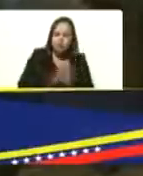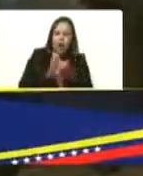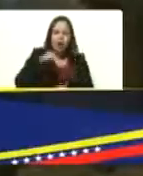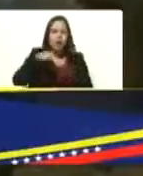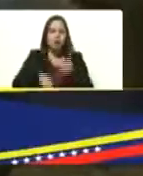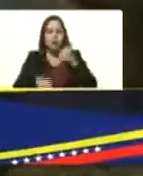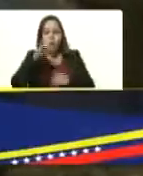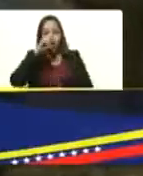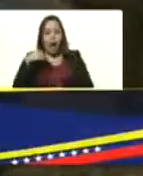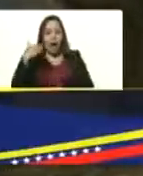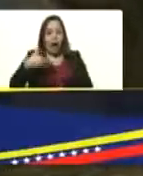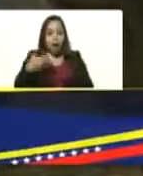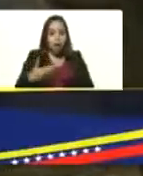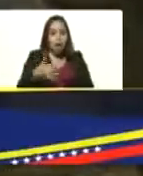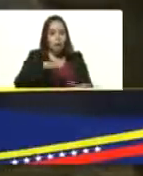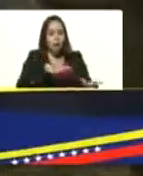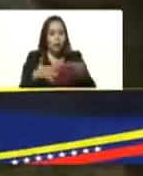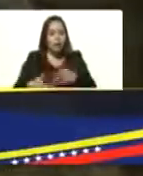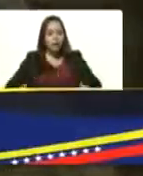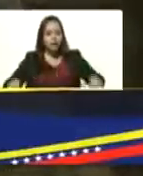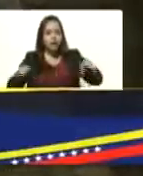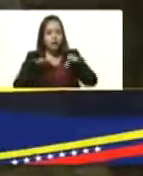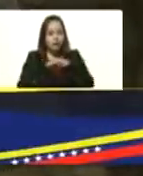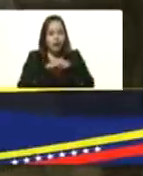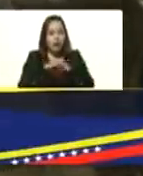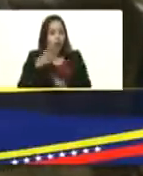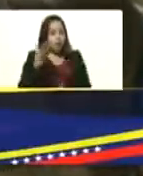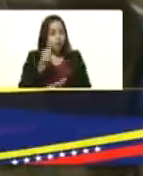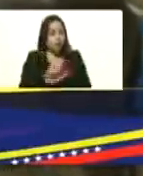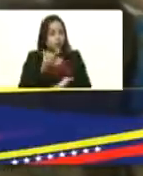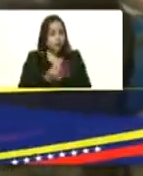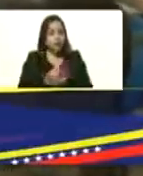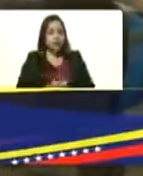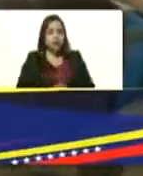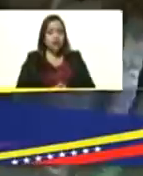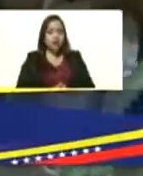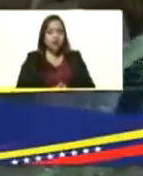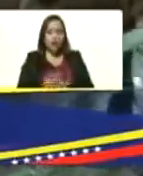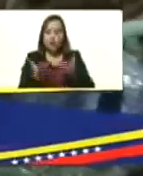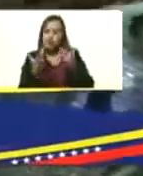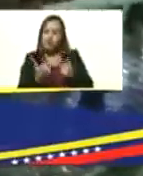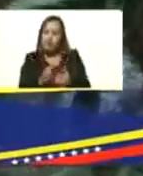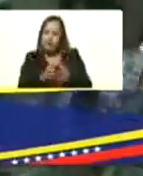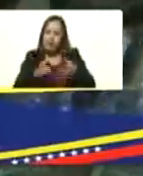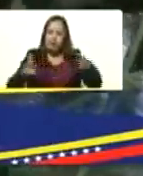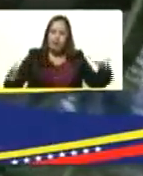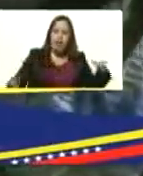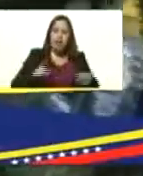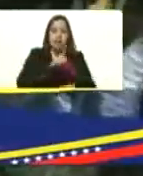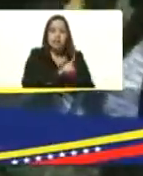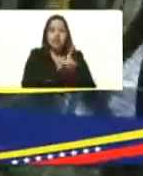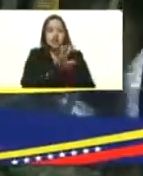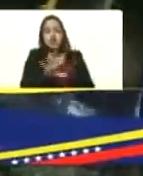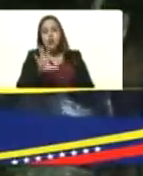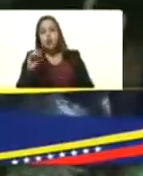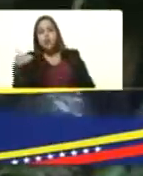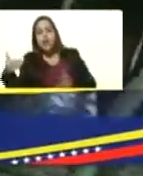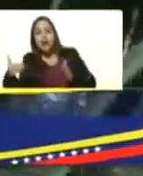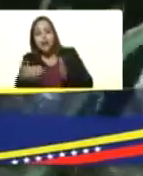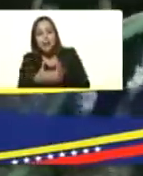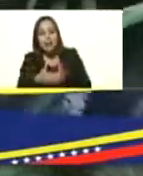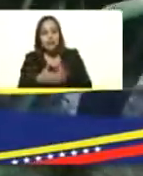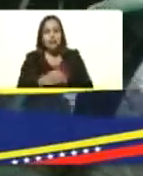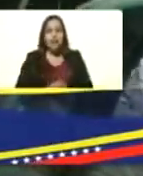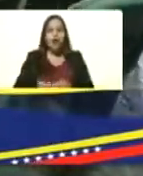años casi te contamos en el estado monagas con un rebaño de más de 150 mil cabezas